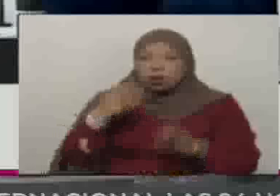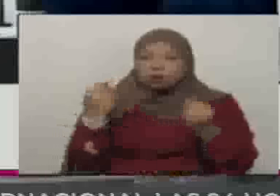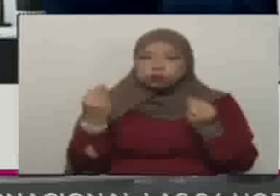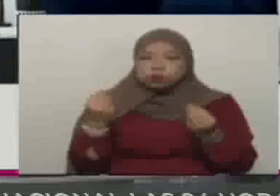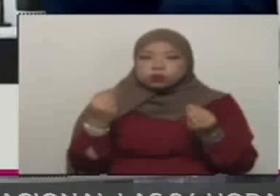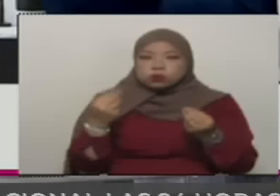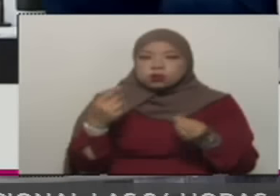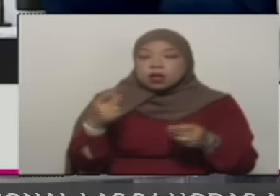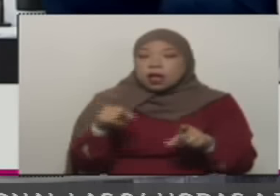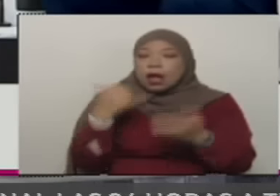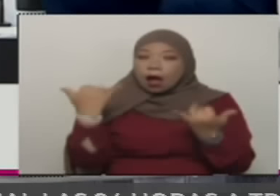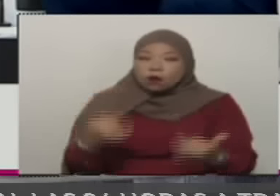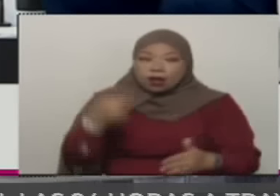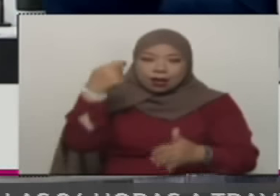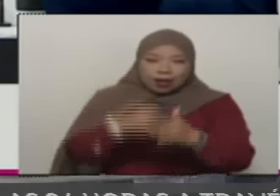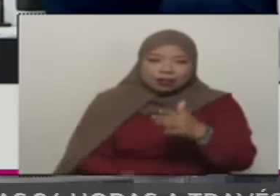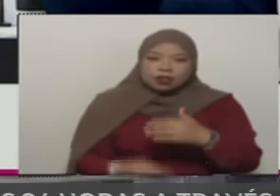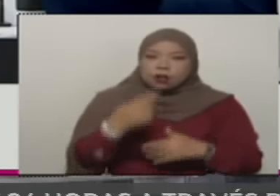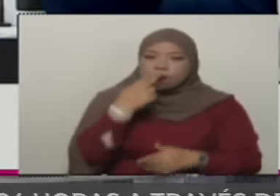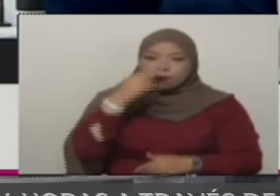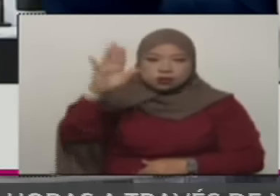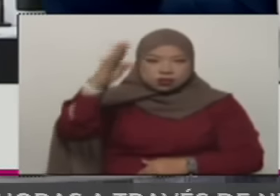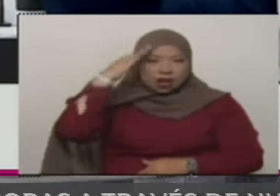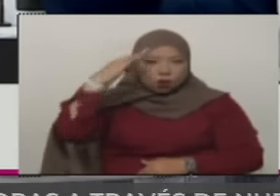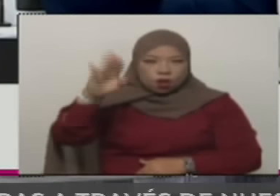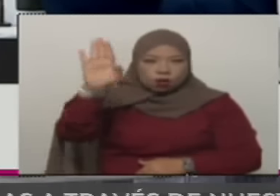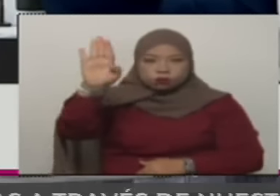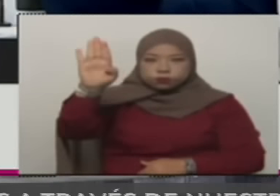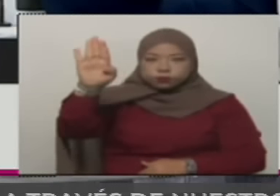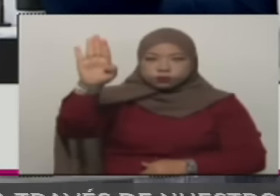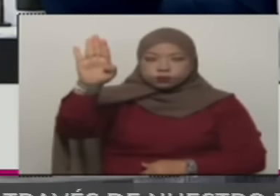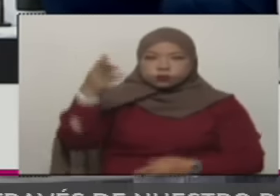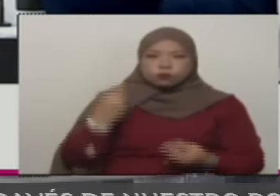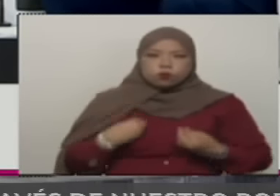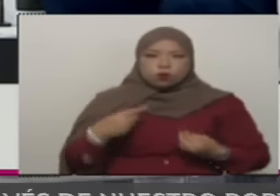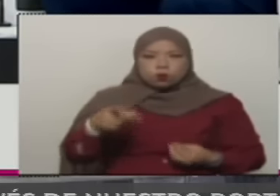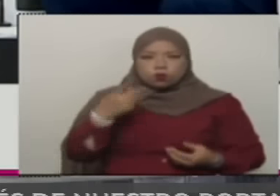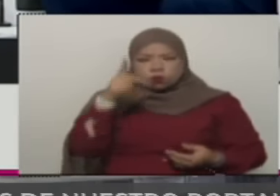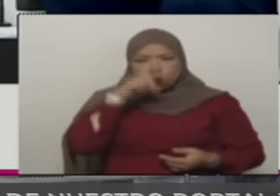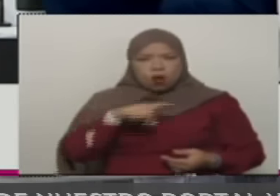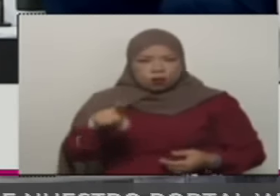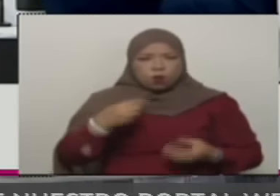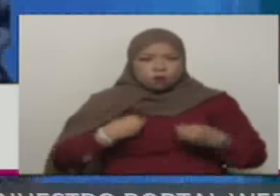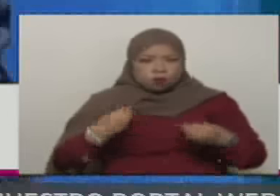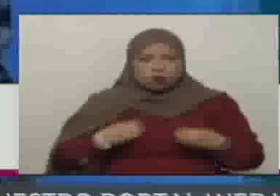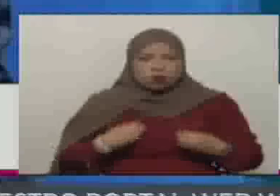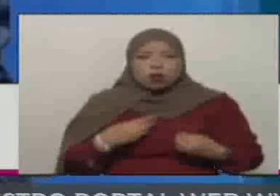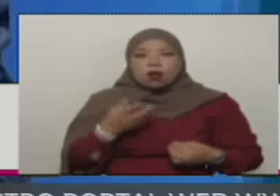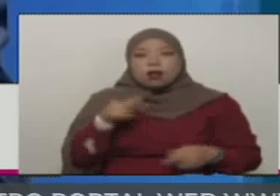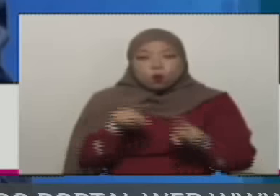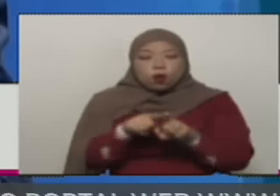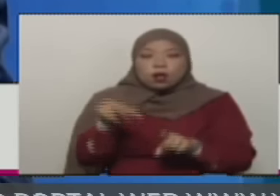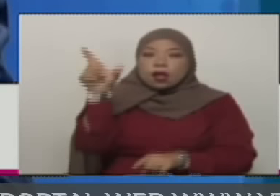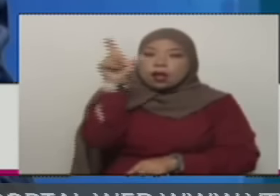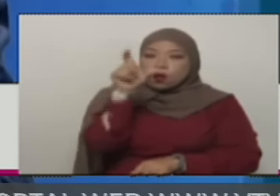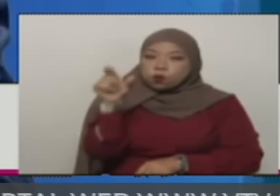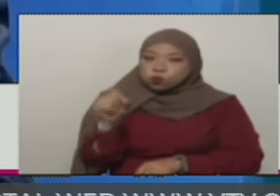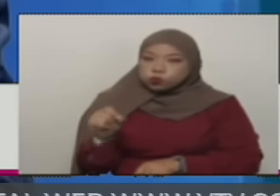estaba tipificado como delito. Tú viviste en Europa muchos años y sabes que en Italia hay